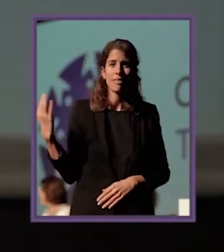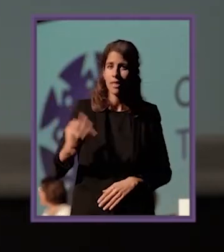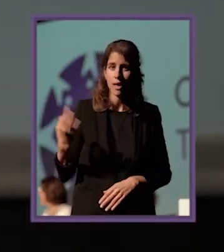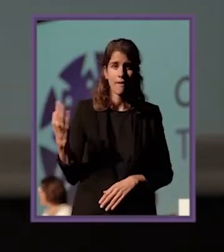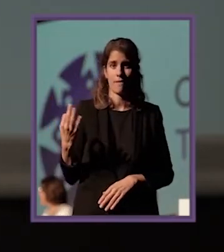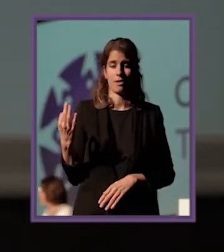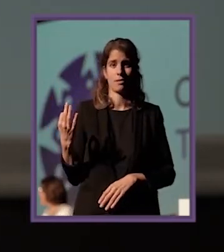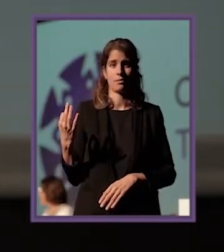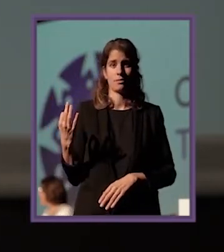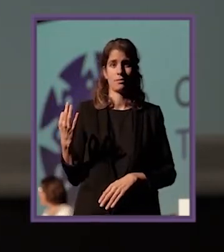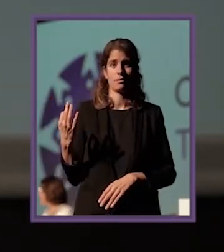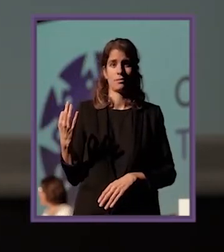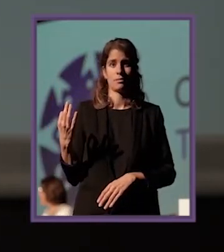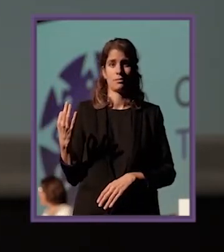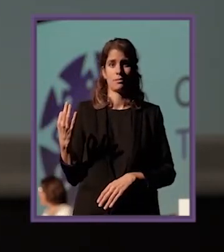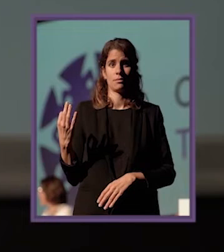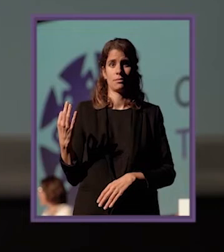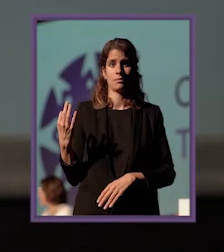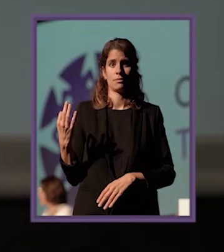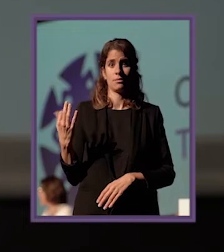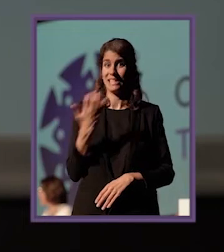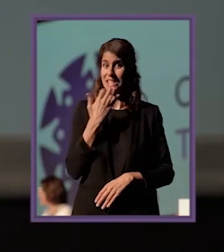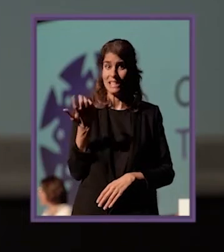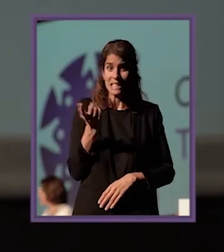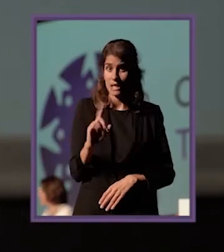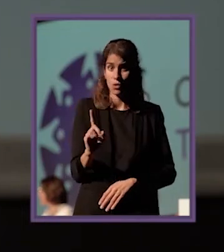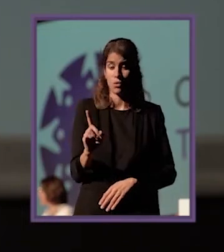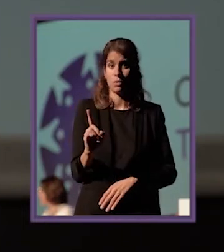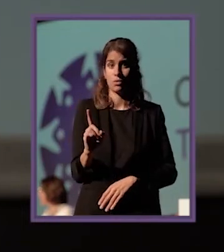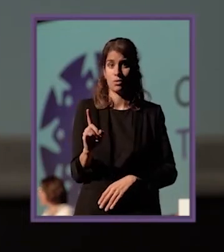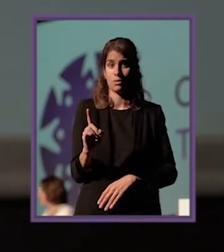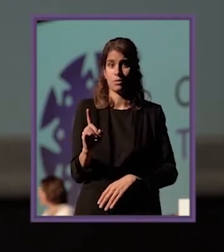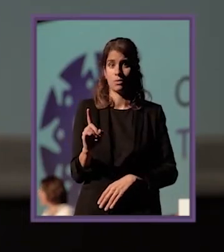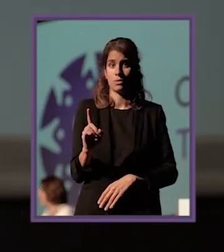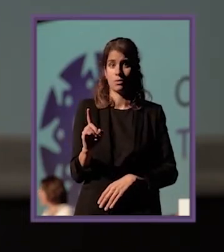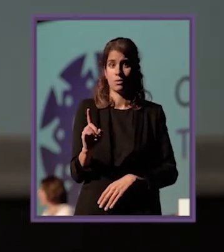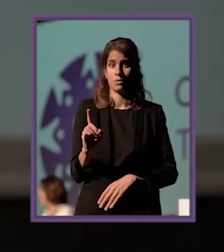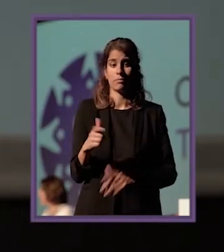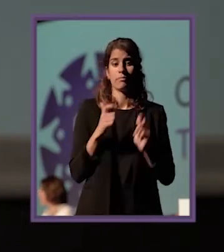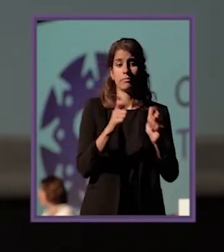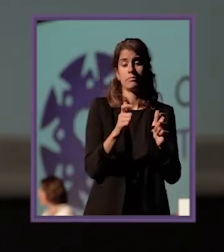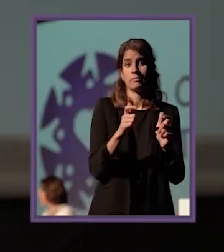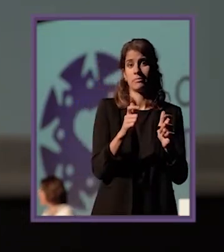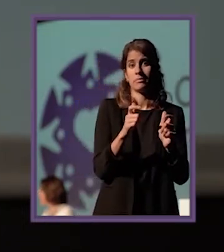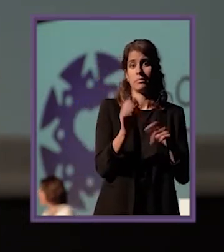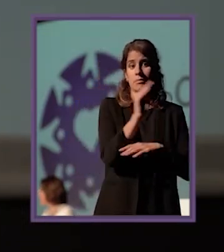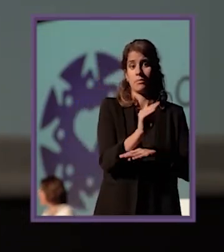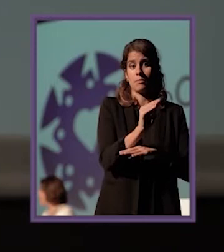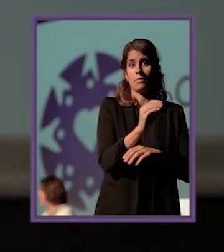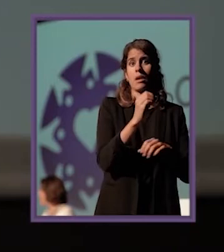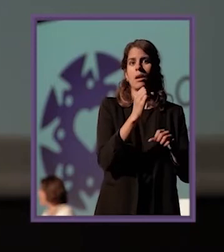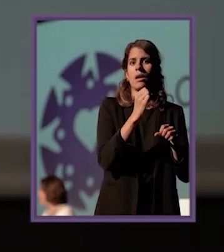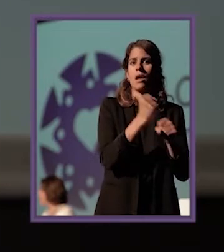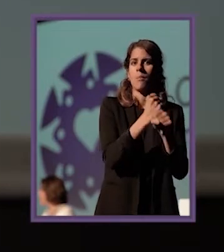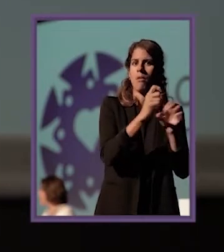lo normal es que este ámbito de creación de empleo, pero también de